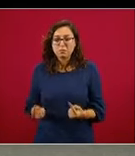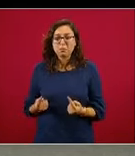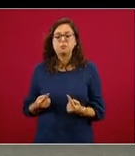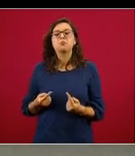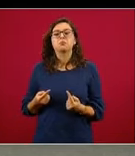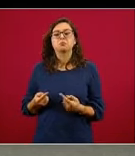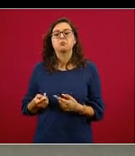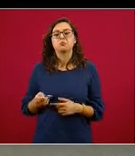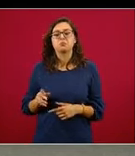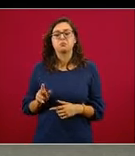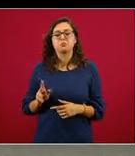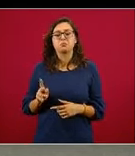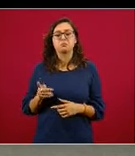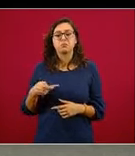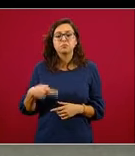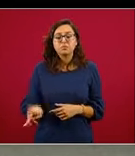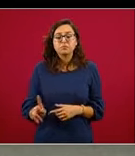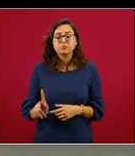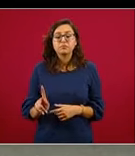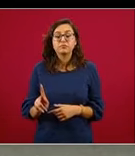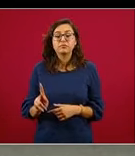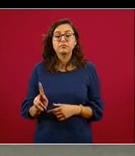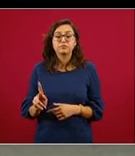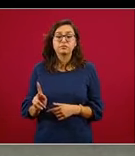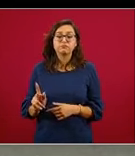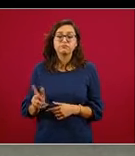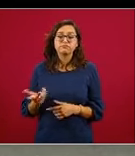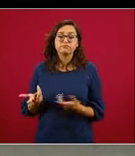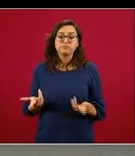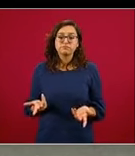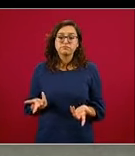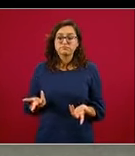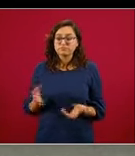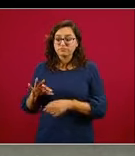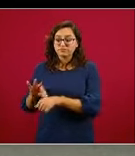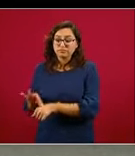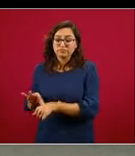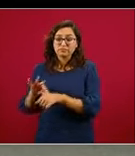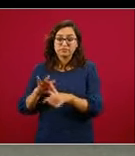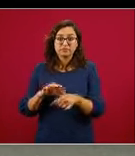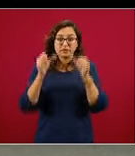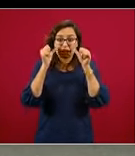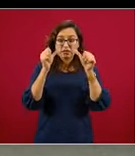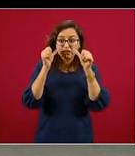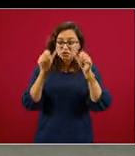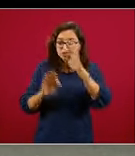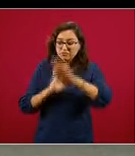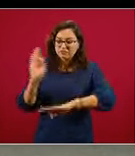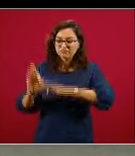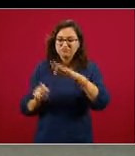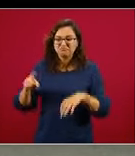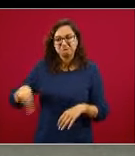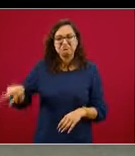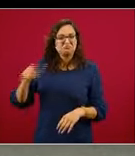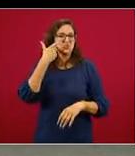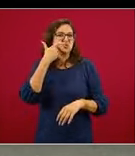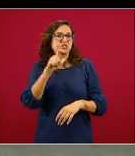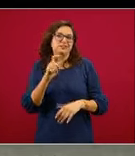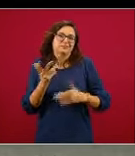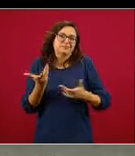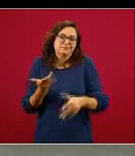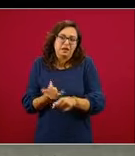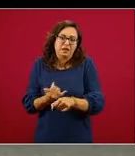pero para que vayan a una atención, pues requieren que ellos quieran, ¿no? Entonces, ¿qué hace una persona